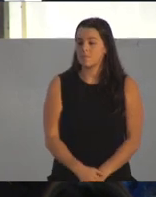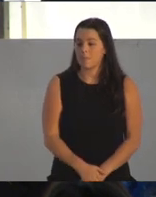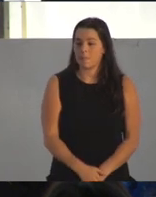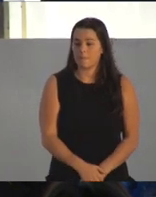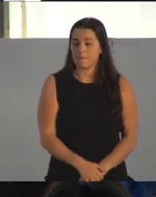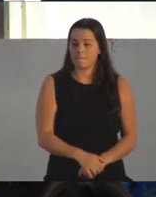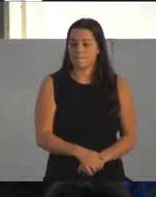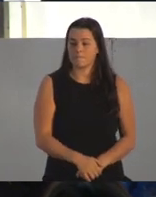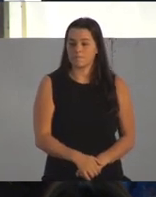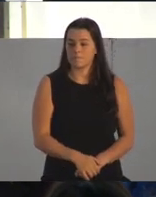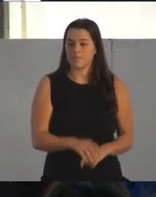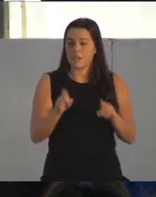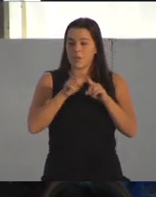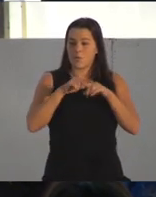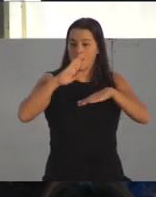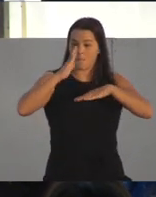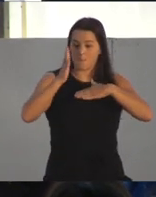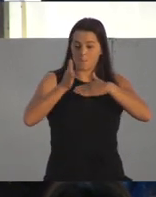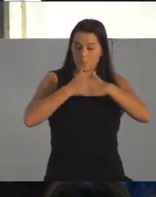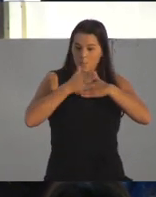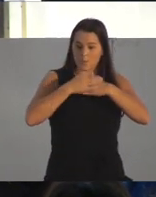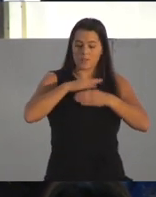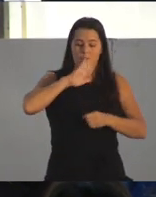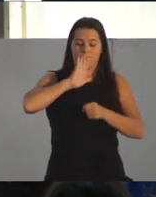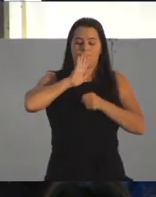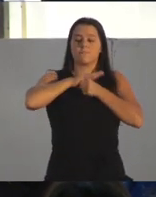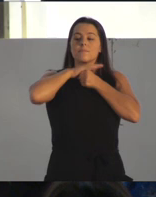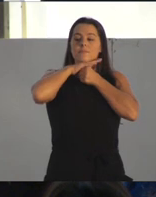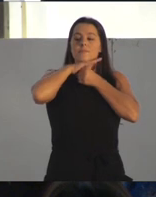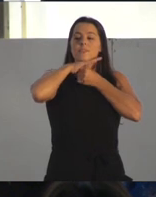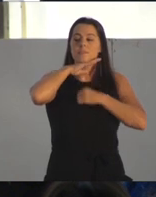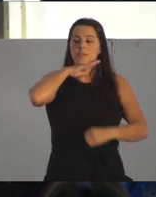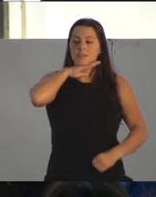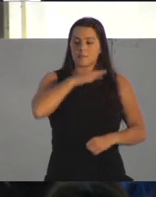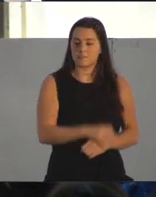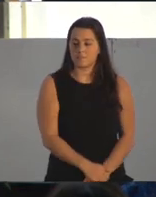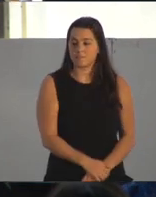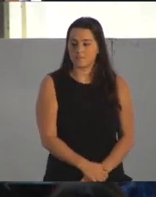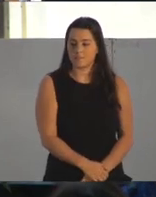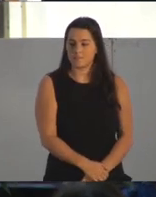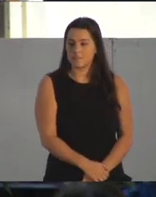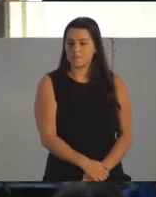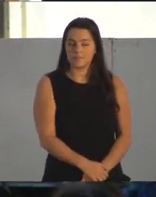paso a la vía aérea? ¿Y veis cómo la parte del paladar sube y tapa el paso a la misma faringe?